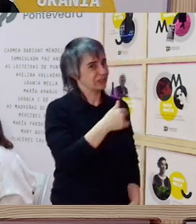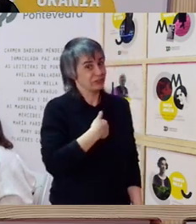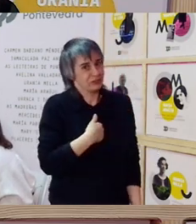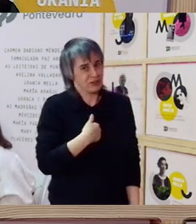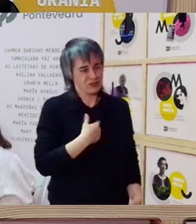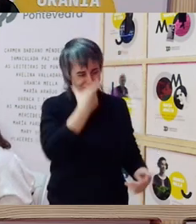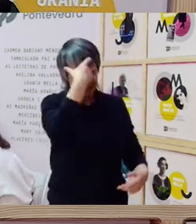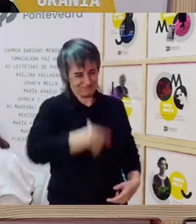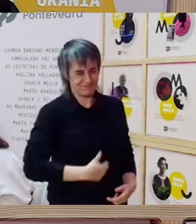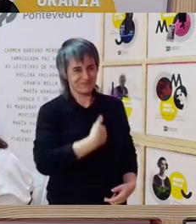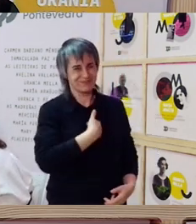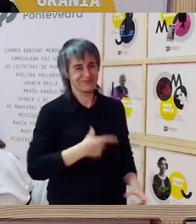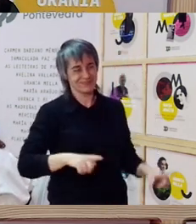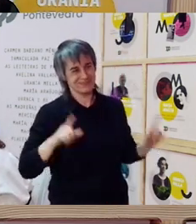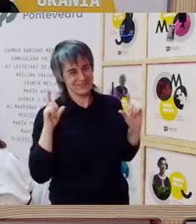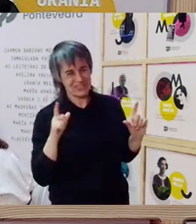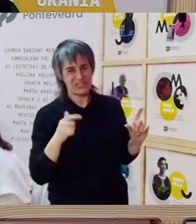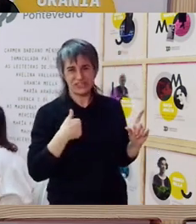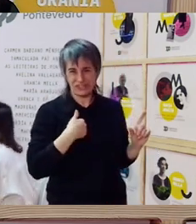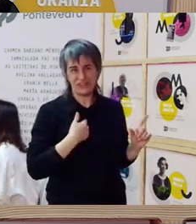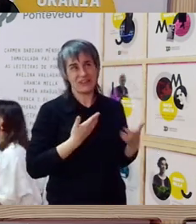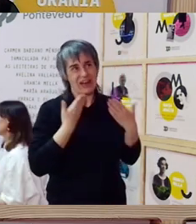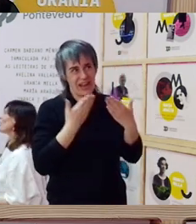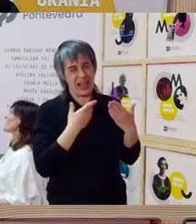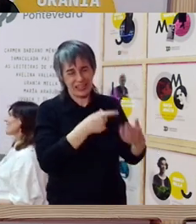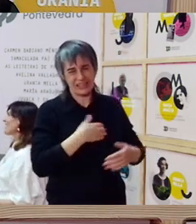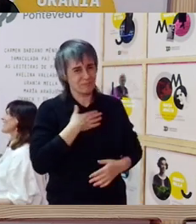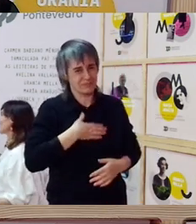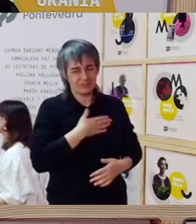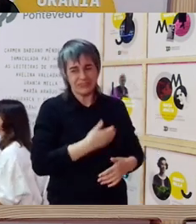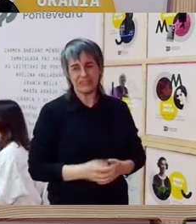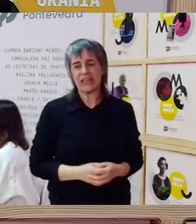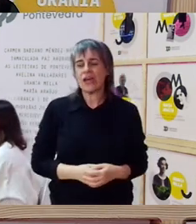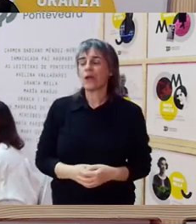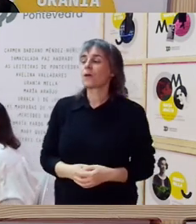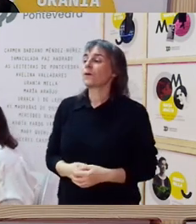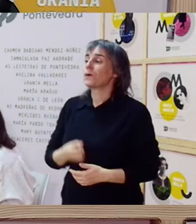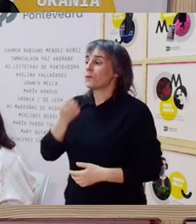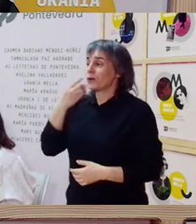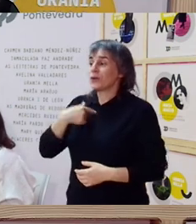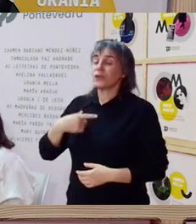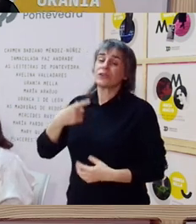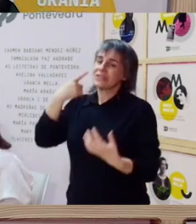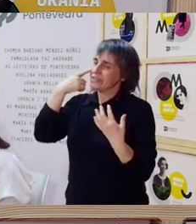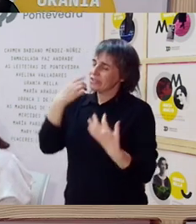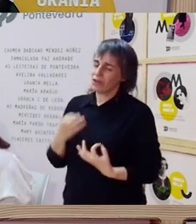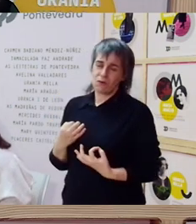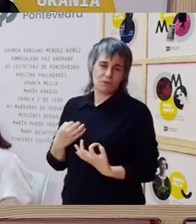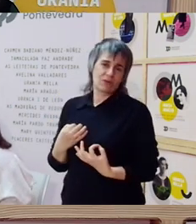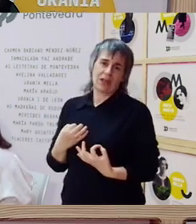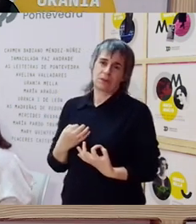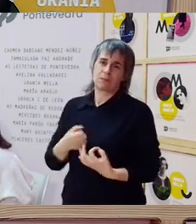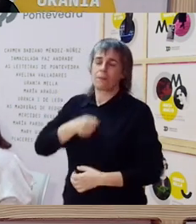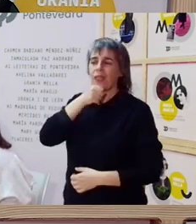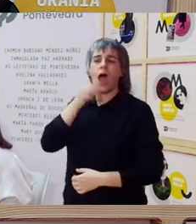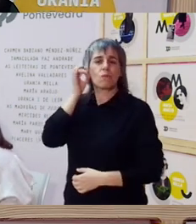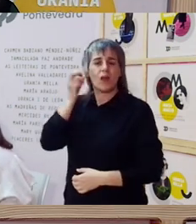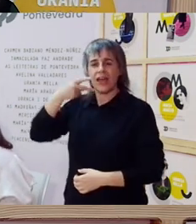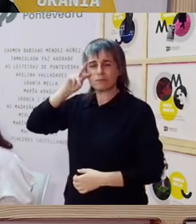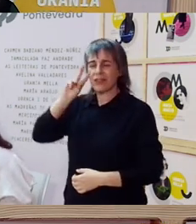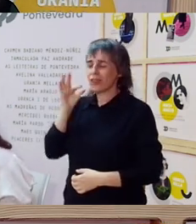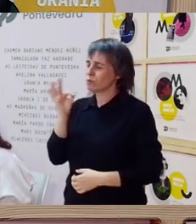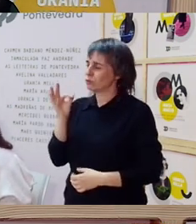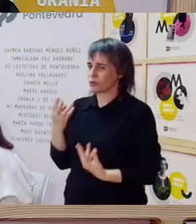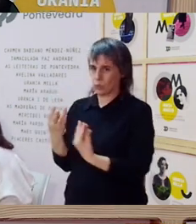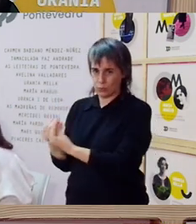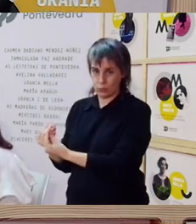misión, aquí a única favorecida fun eu. Bueno, estou segura de que ela tivo unha boa experiencia contigo,